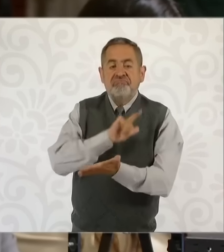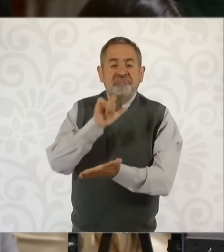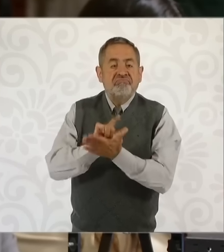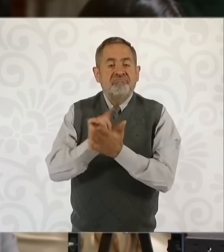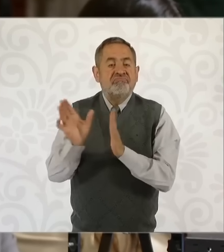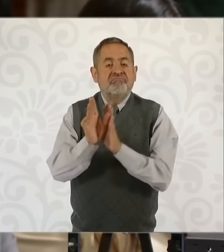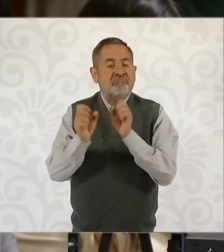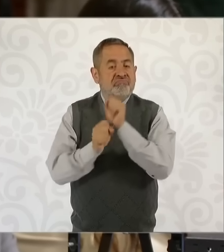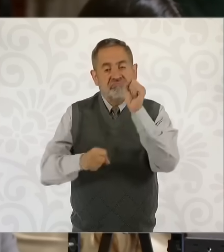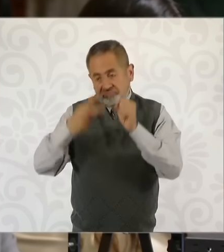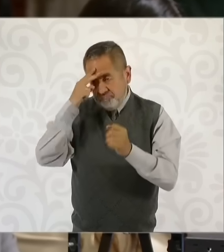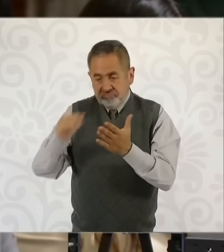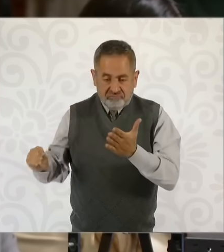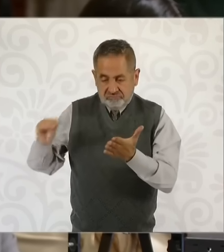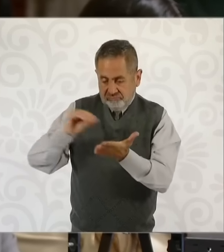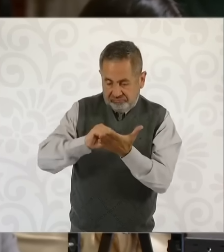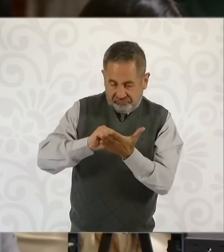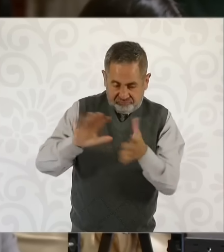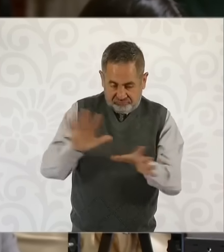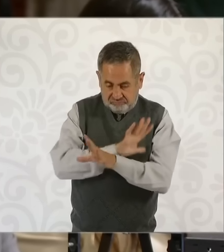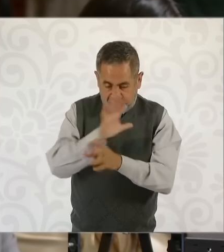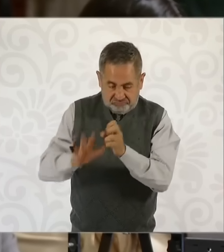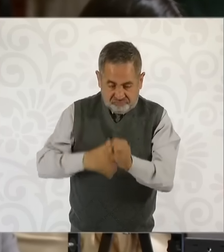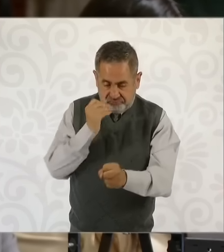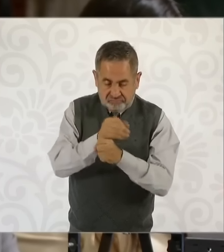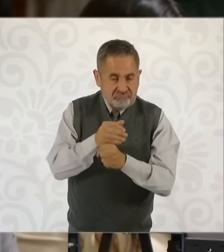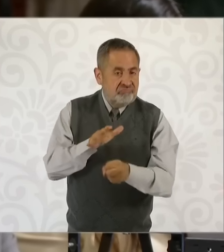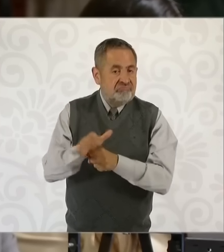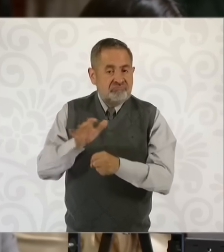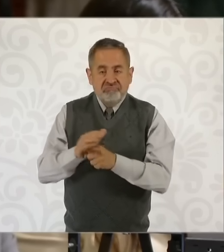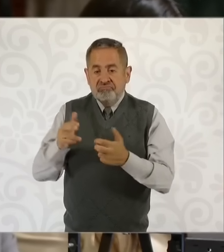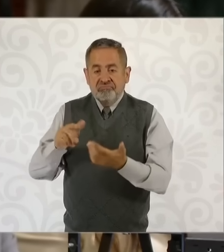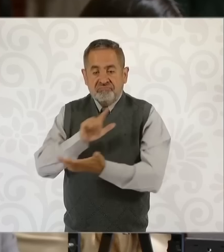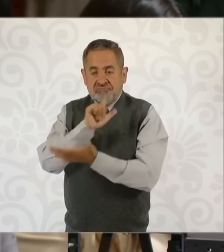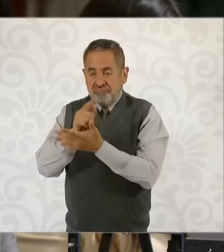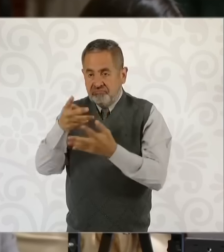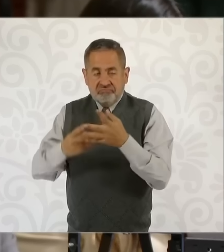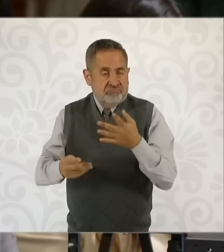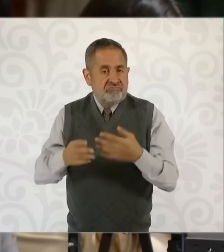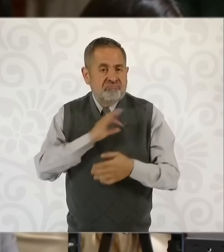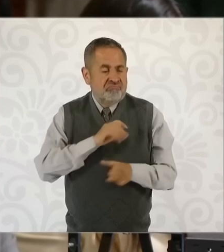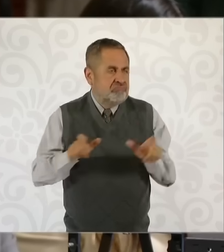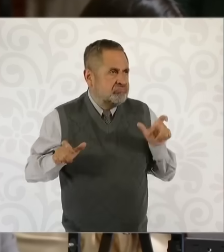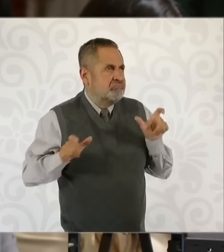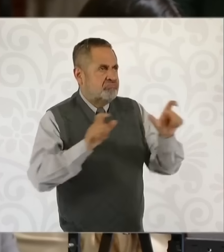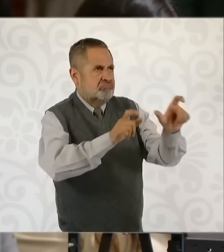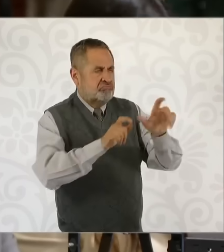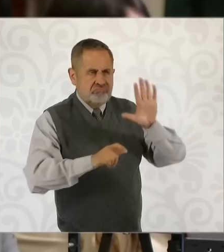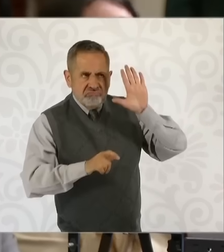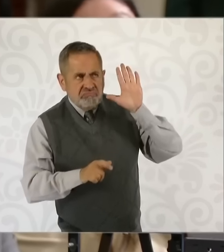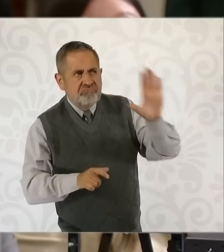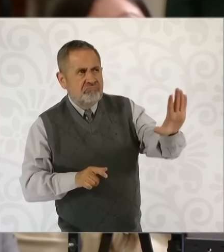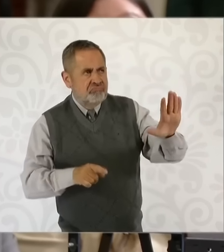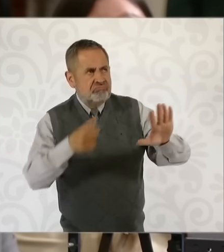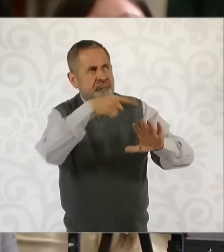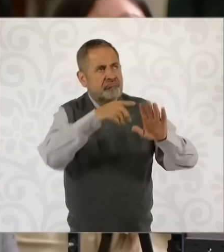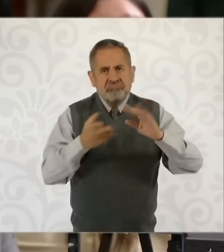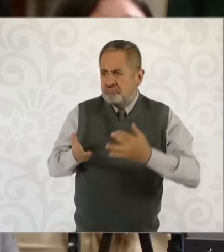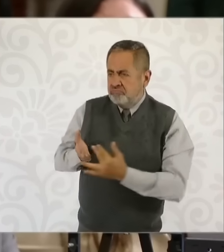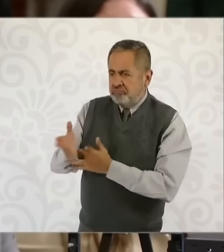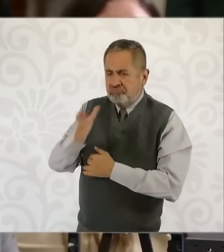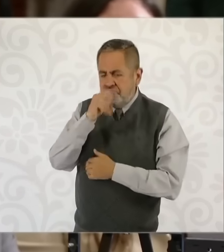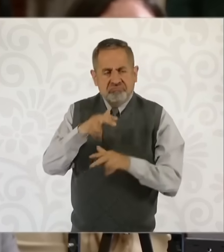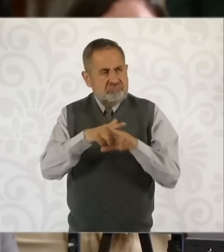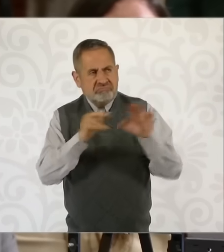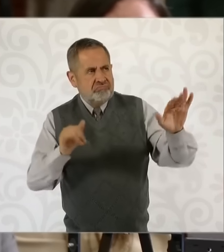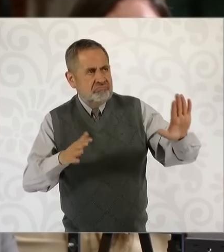Política de los Estados Unidos mexicanos y con las leyes que tenemos para acotar el papel que juegan estas agencias